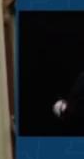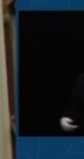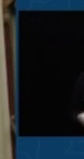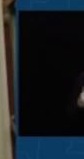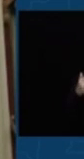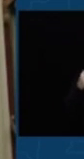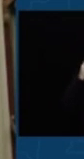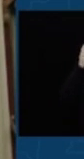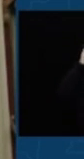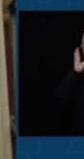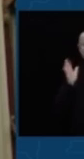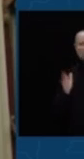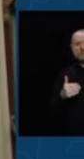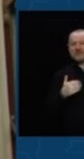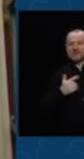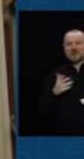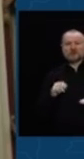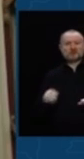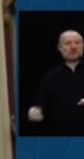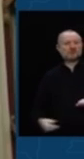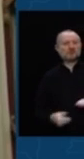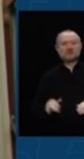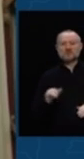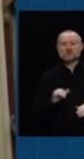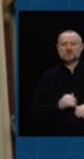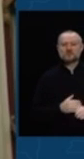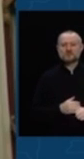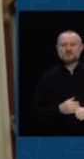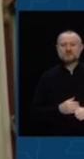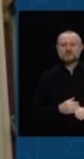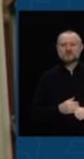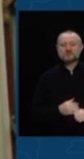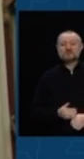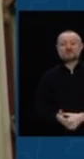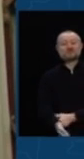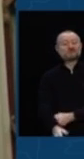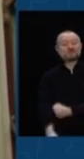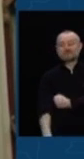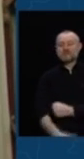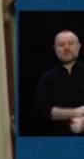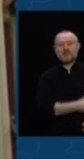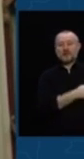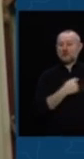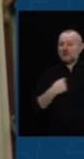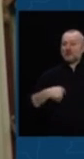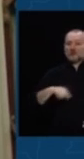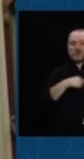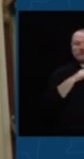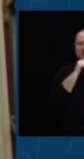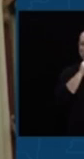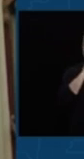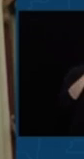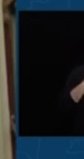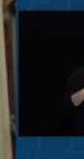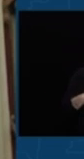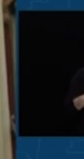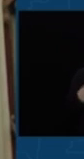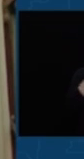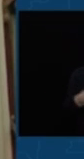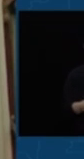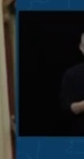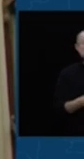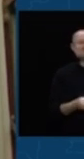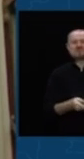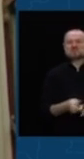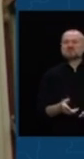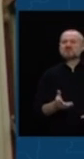pregunta, ¿de dónde exactamente vienen las armas? La segunda pregunta, ¿a qué partes específicas del estado de Nueva York están llegando con más frecuencia